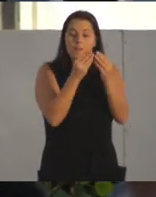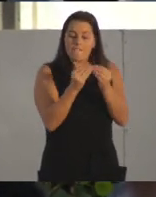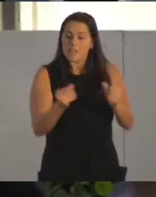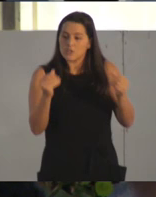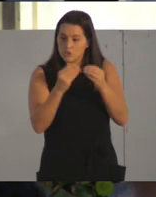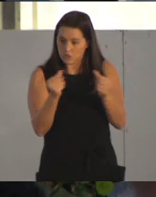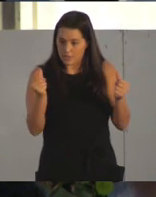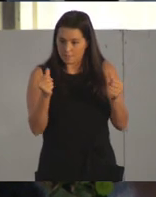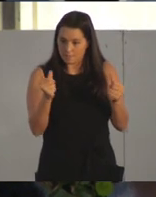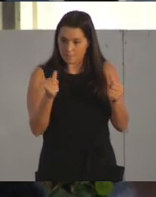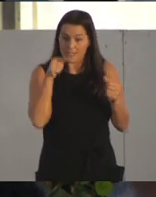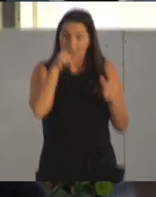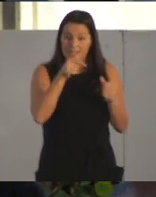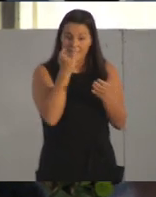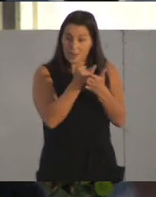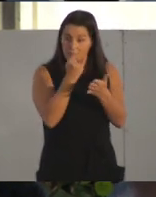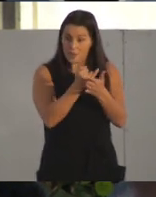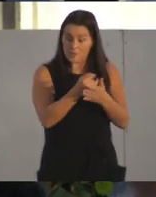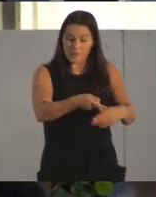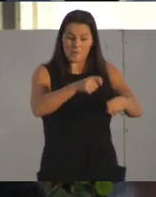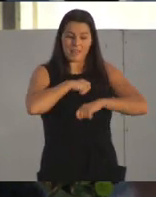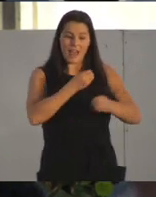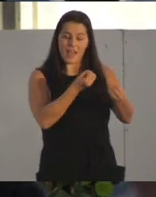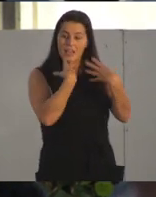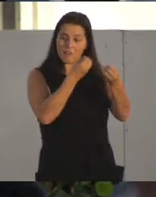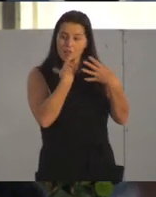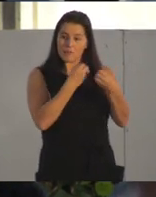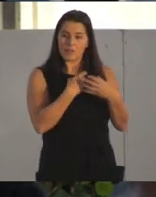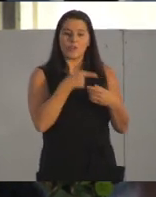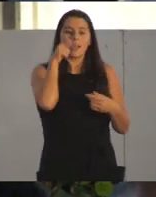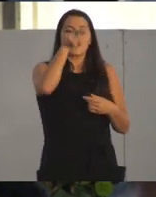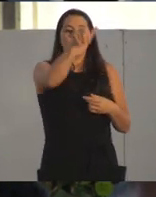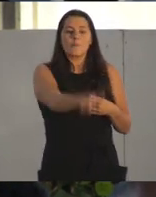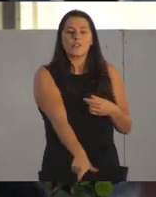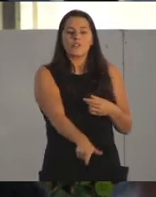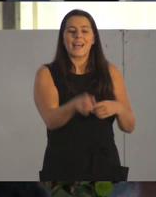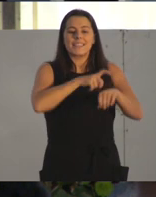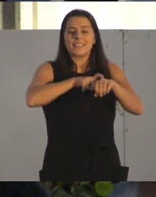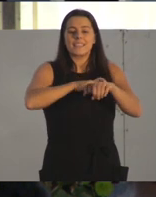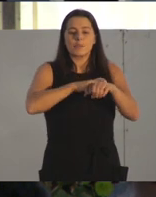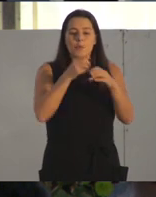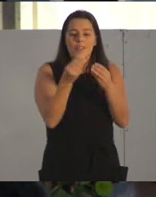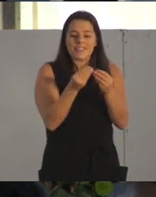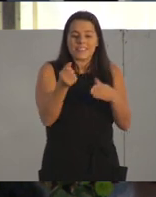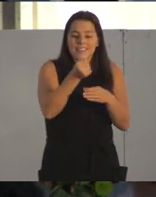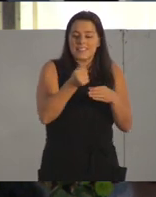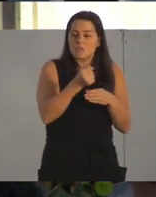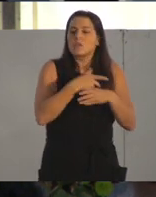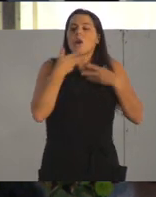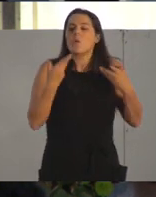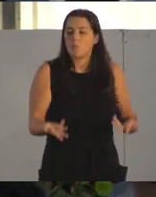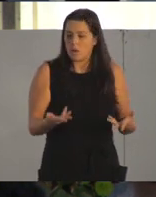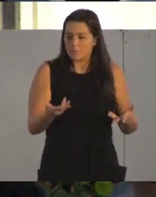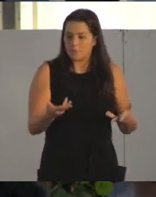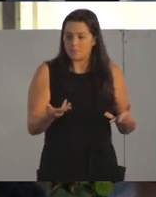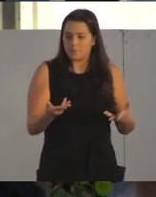esa persona qué tipo de textura va a tener que tener aquellos líquidos que toma. Siendo